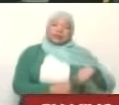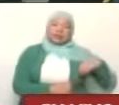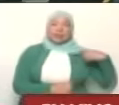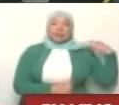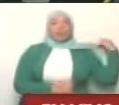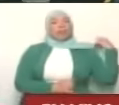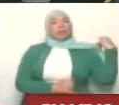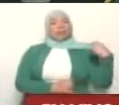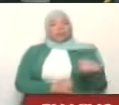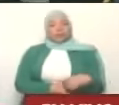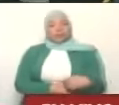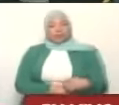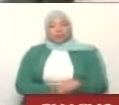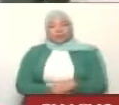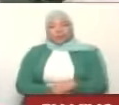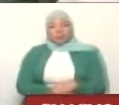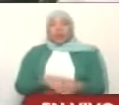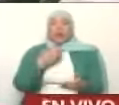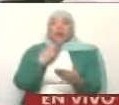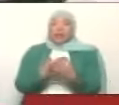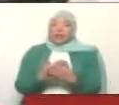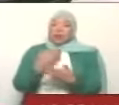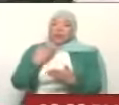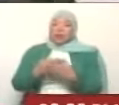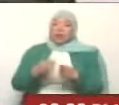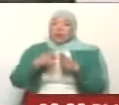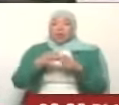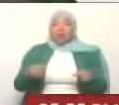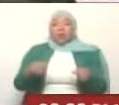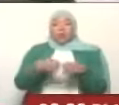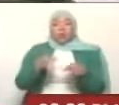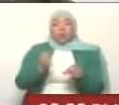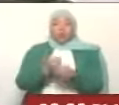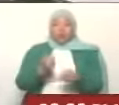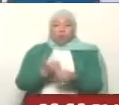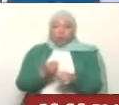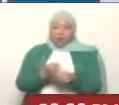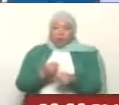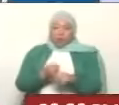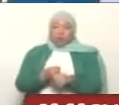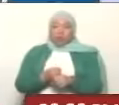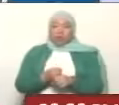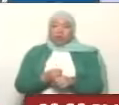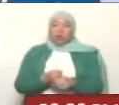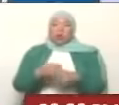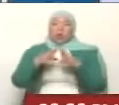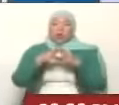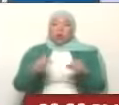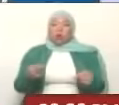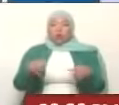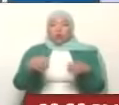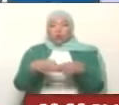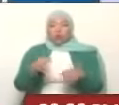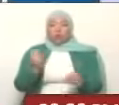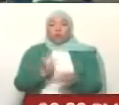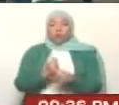Y les agradezco, muchachas, a todo el equipo, muchachas, a todo el equipo de